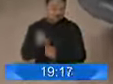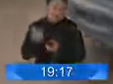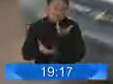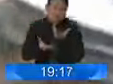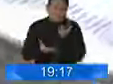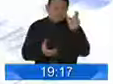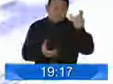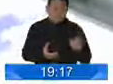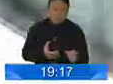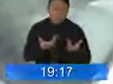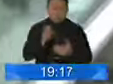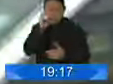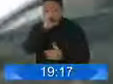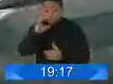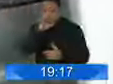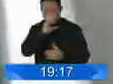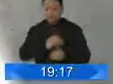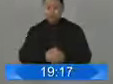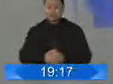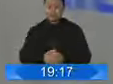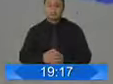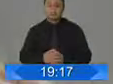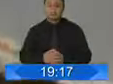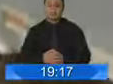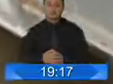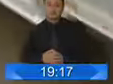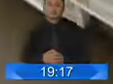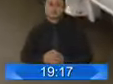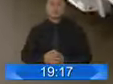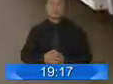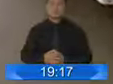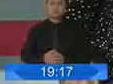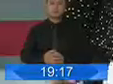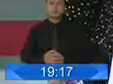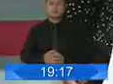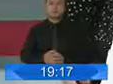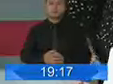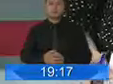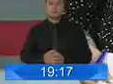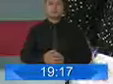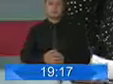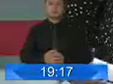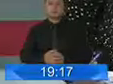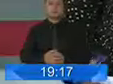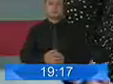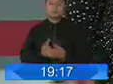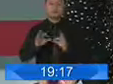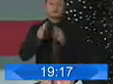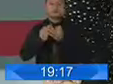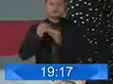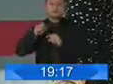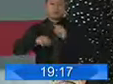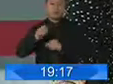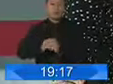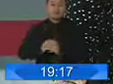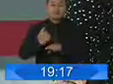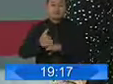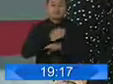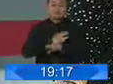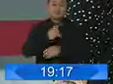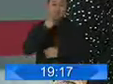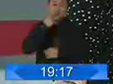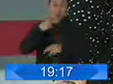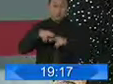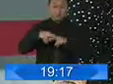estará buscando. En Quito informó Iván Casamín. Familiares y amigos del taxista hallado muerto